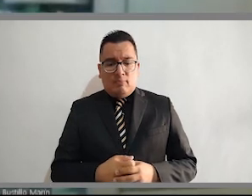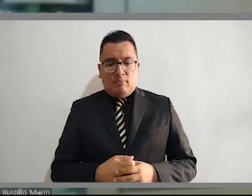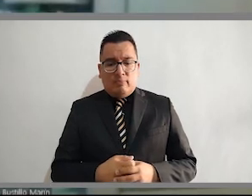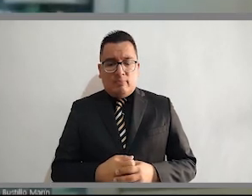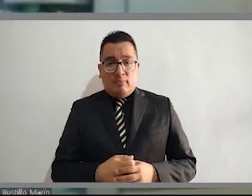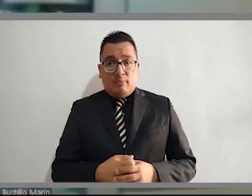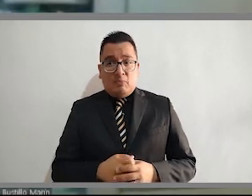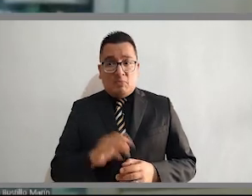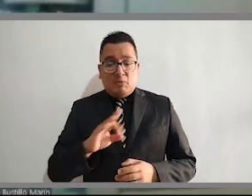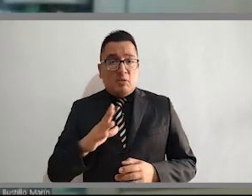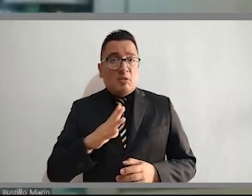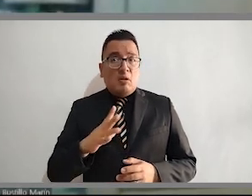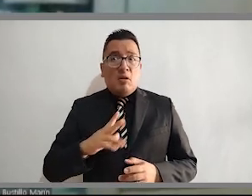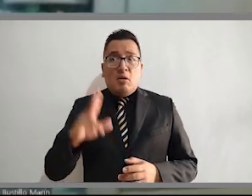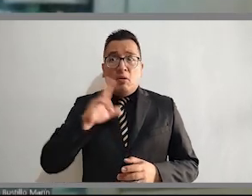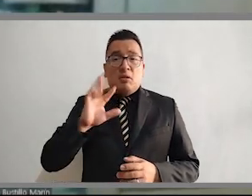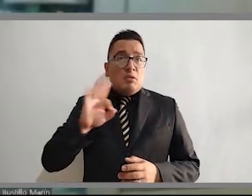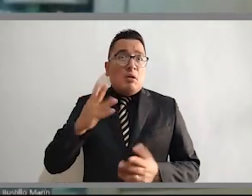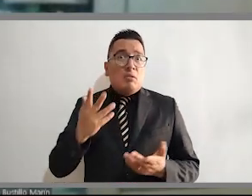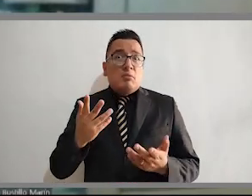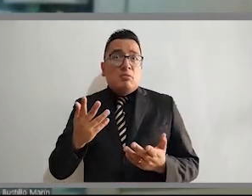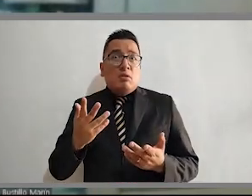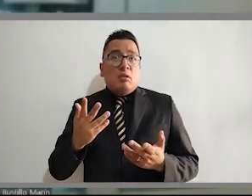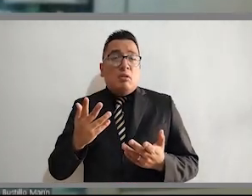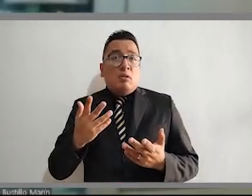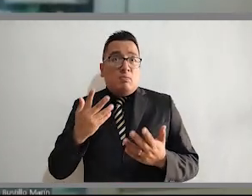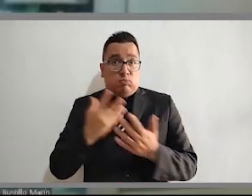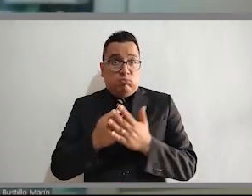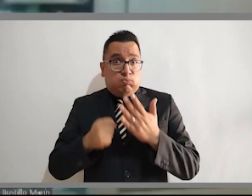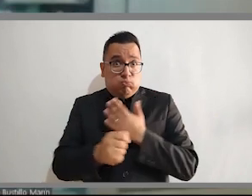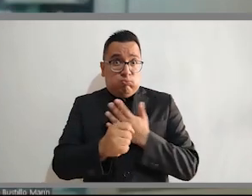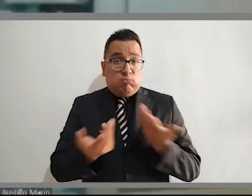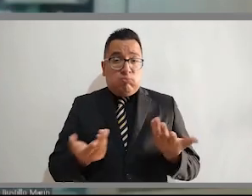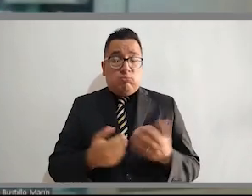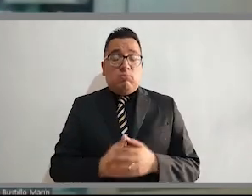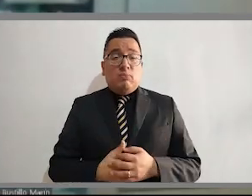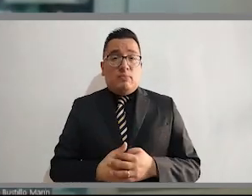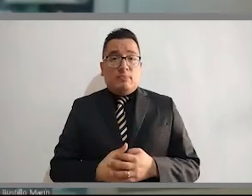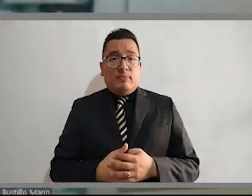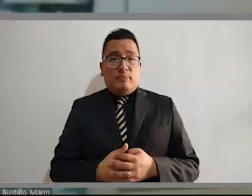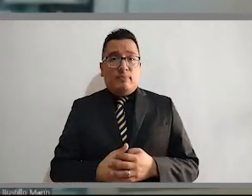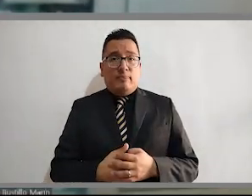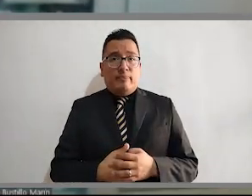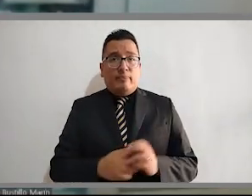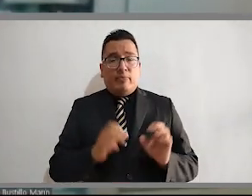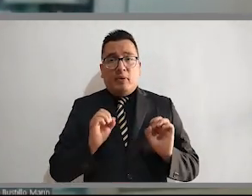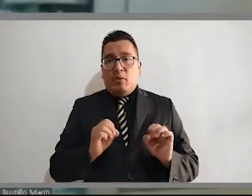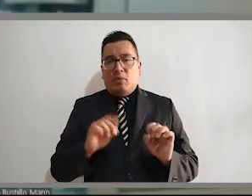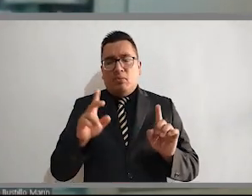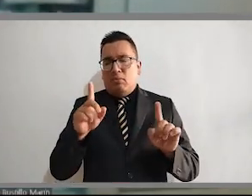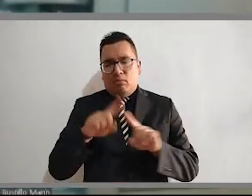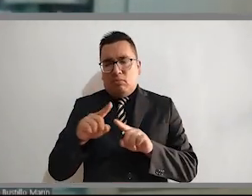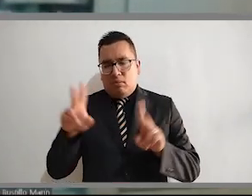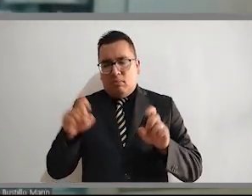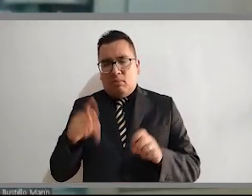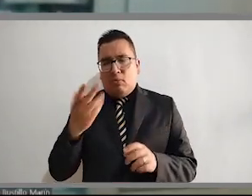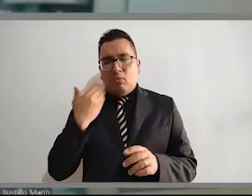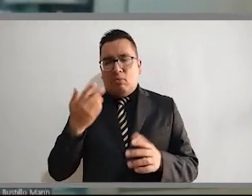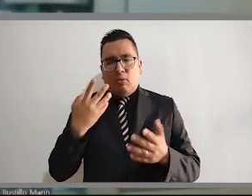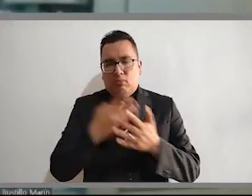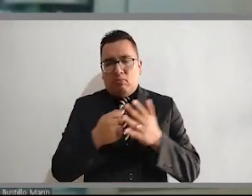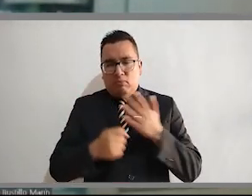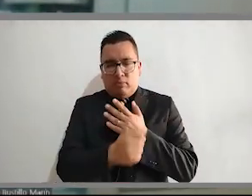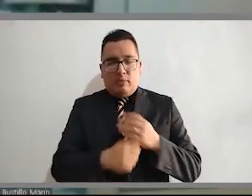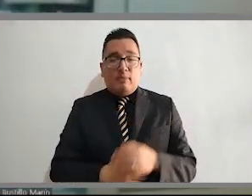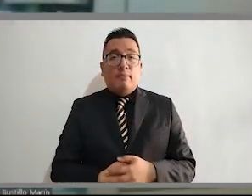sea privación de la libertad, por ejemplo, ¿no?, o cuestiones pecuniarias, pero generalmente es